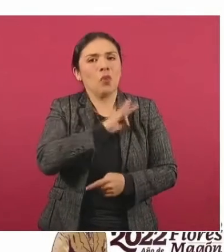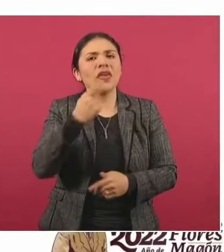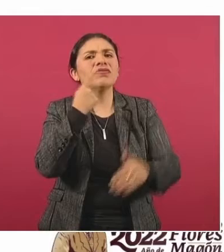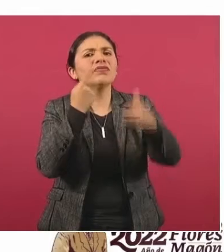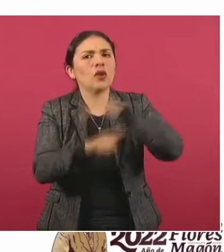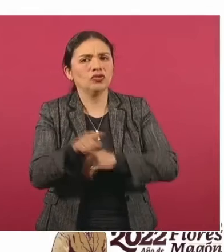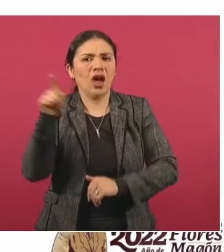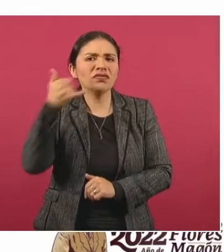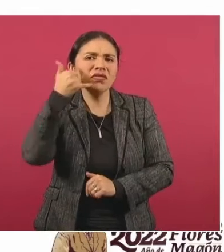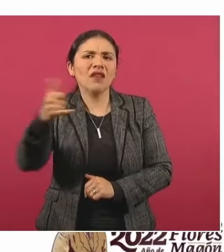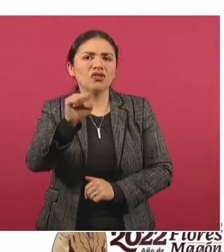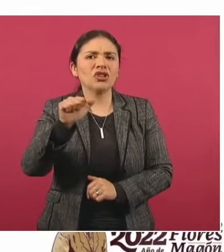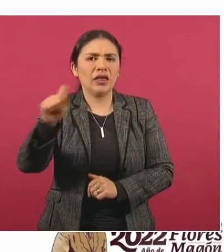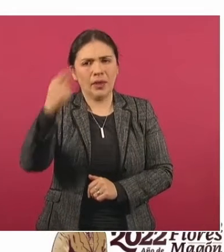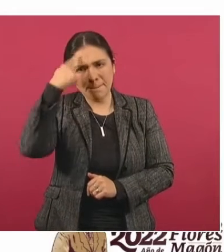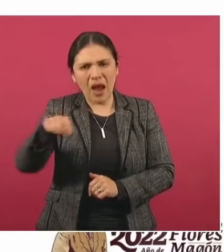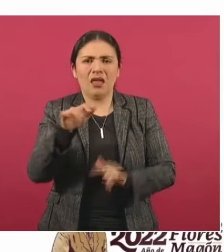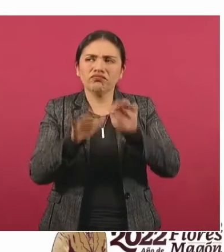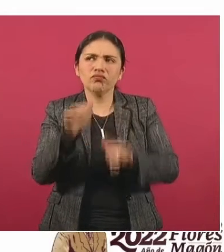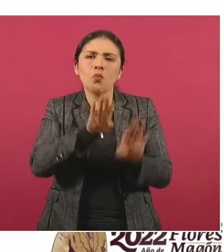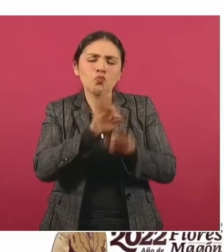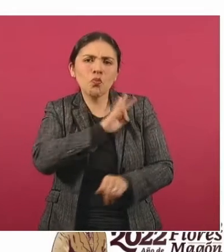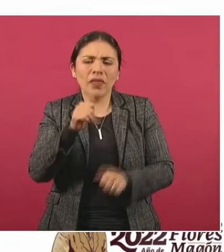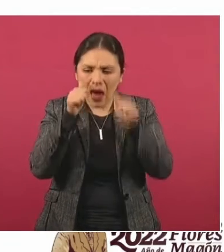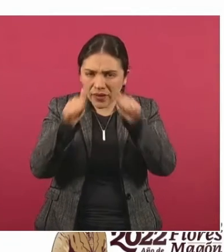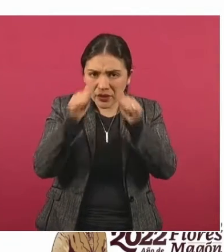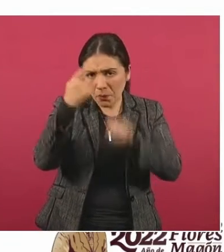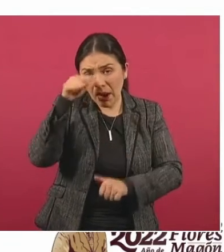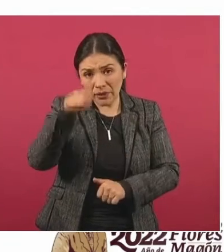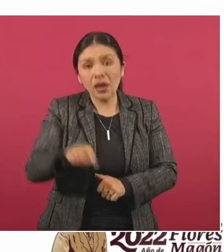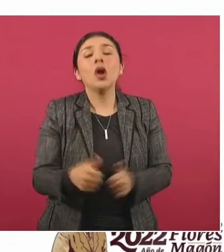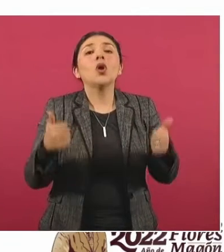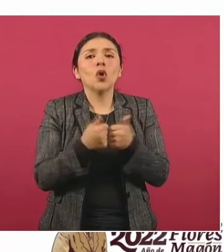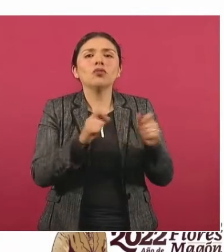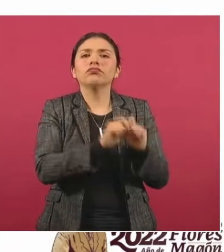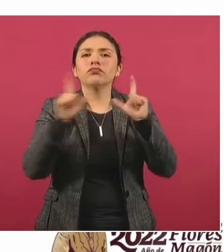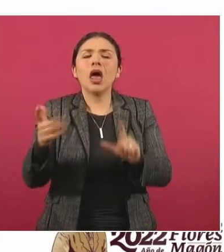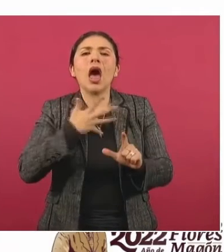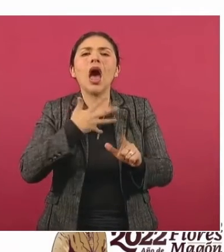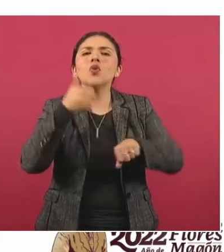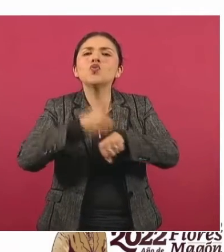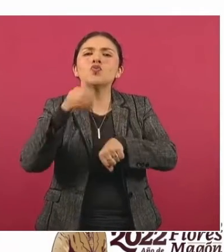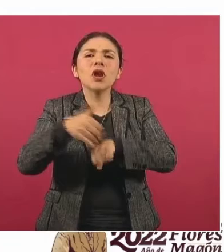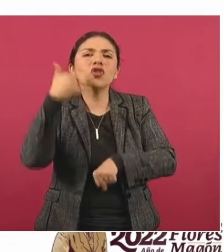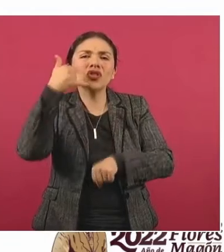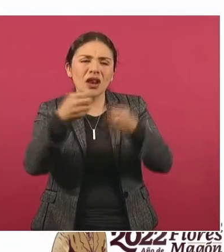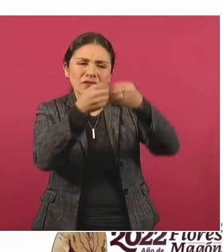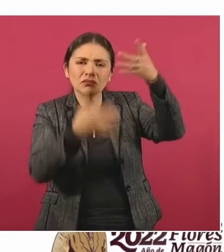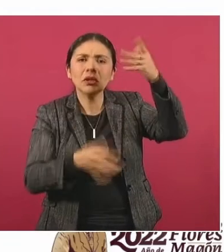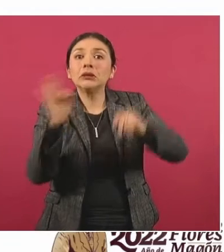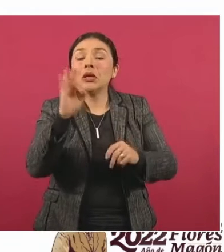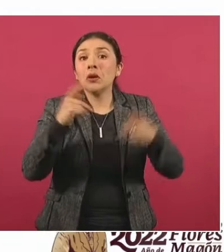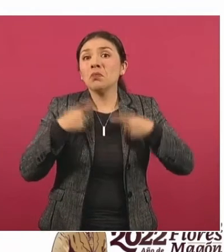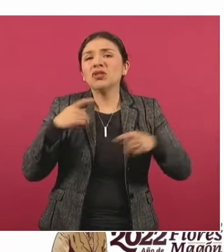y quejas en el SAT para atenderlos, y también les damos aquí en la presentación una serie de teléfonos por si a alguien le condicionan